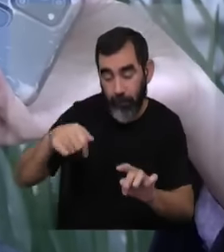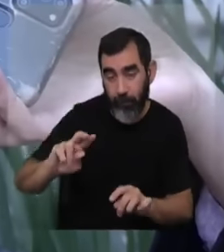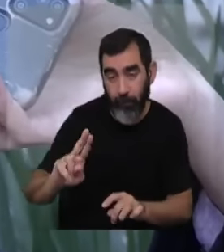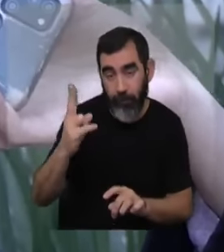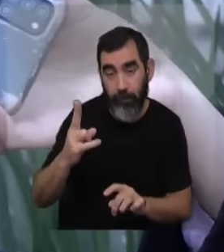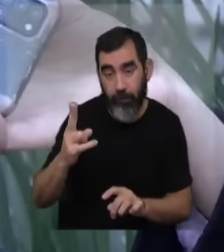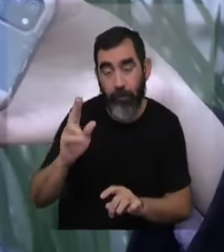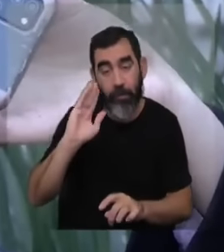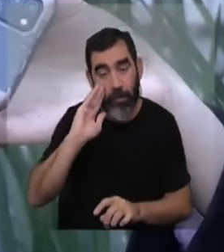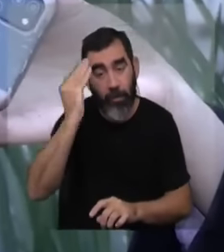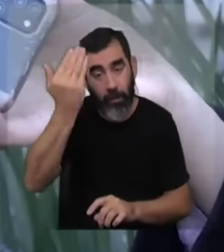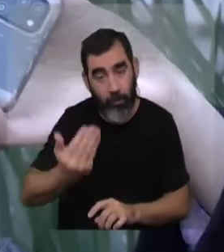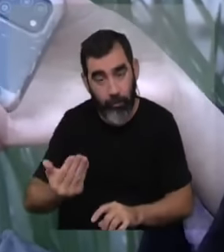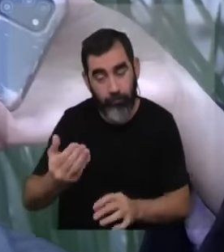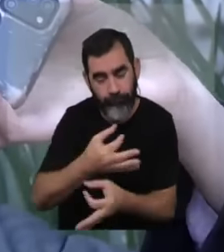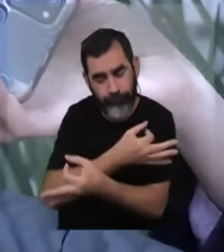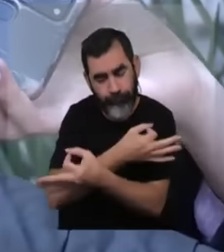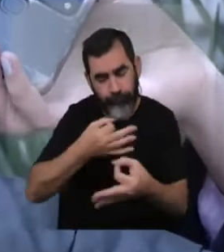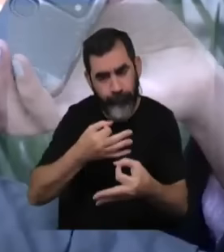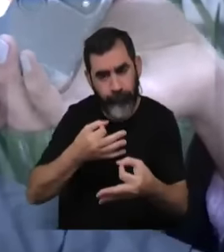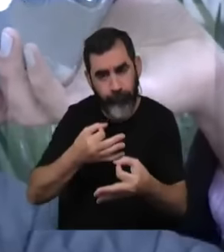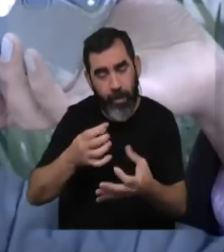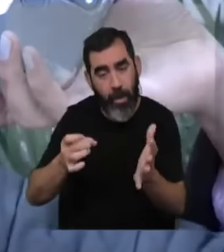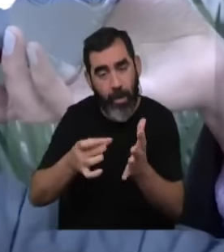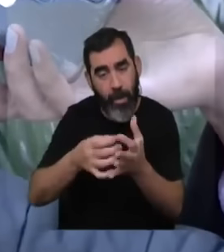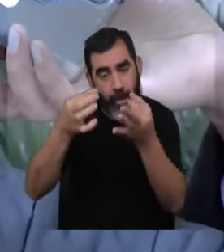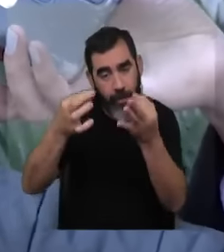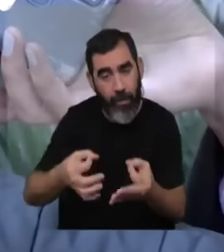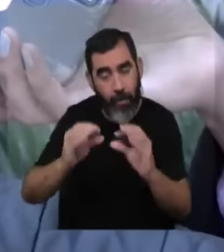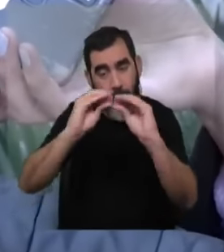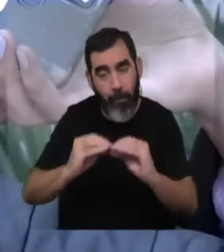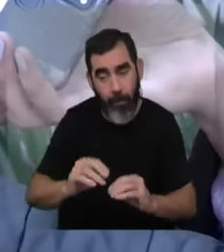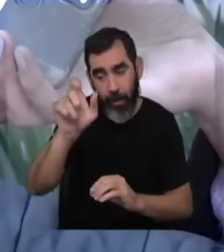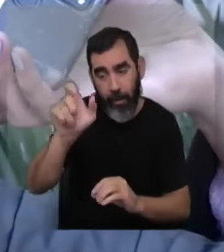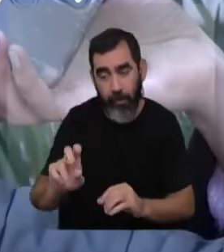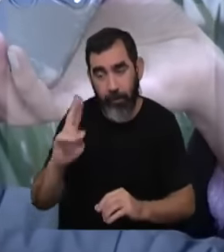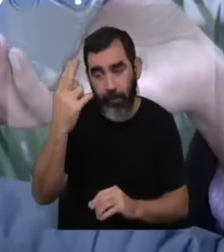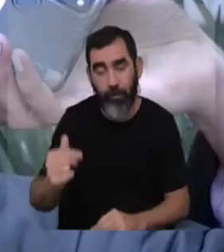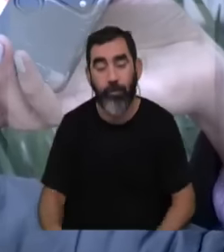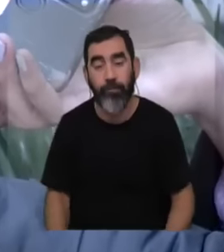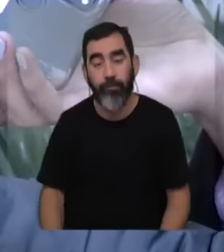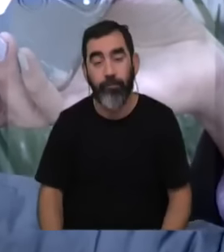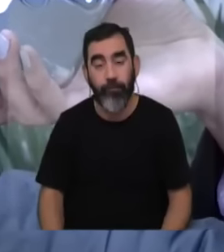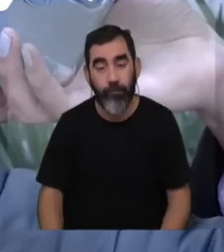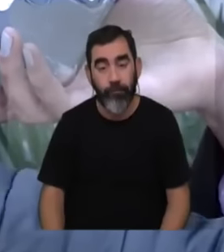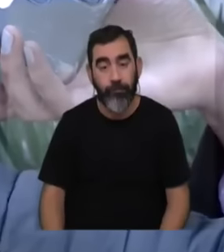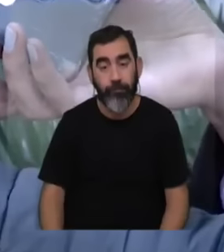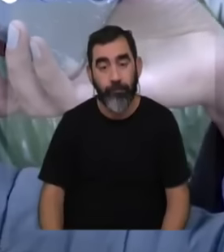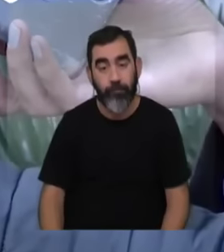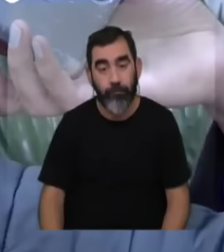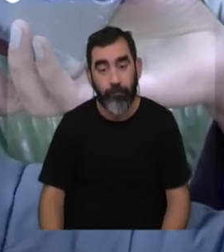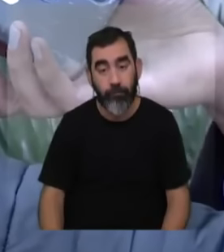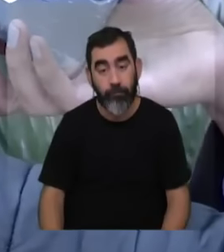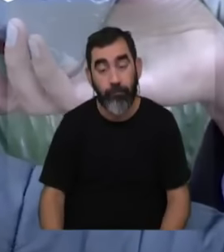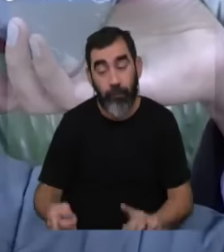significa un reconocimiento a la Excelencia a la calidad de los matemáticos uruguayos y de hecho me importa